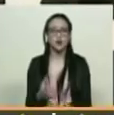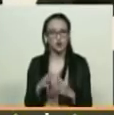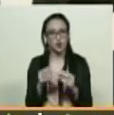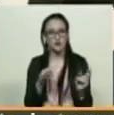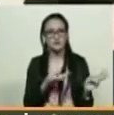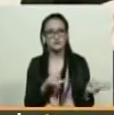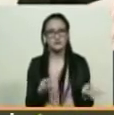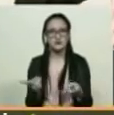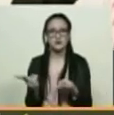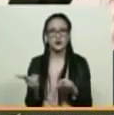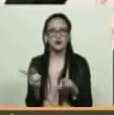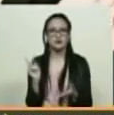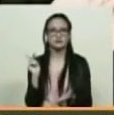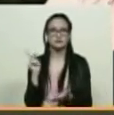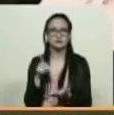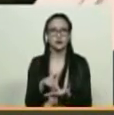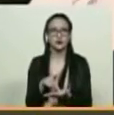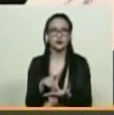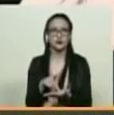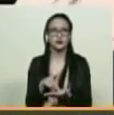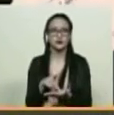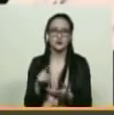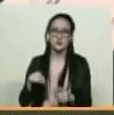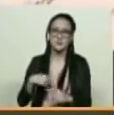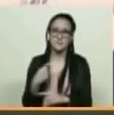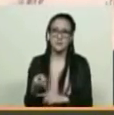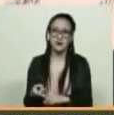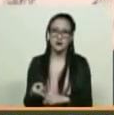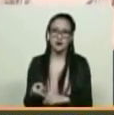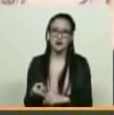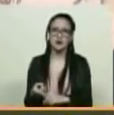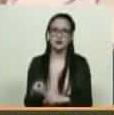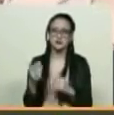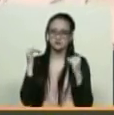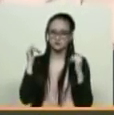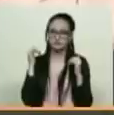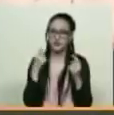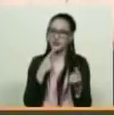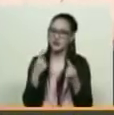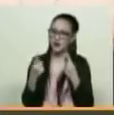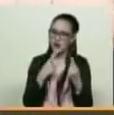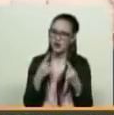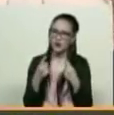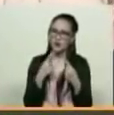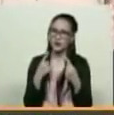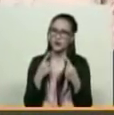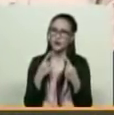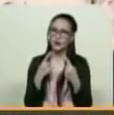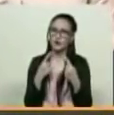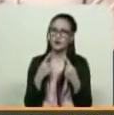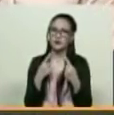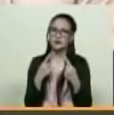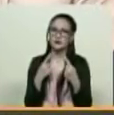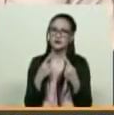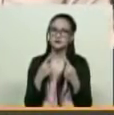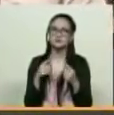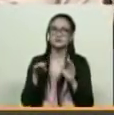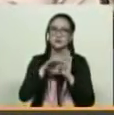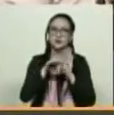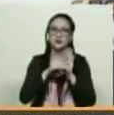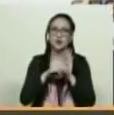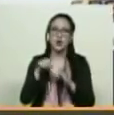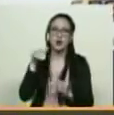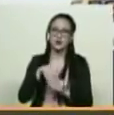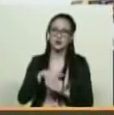invitados para asistir mañana a este evento de diálogo de las garantías